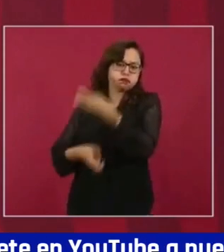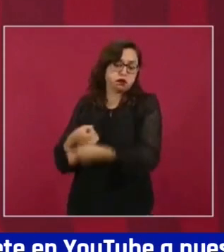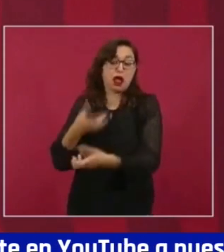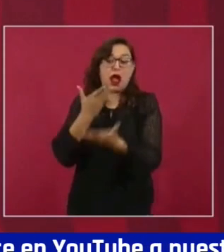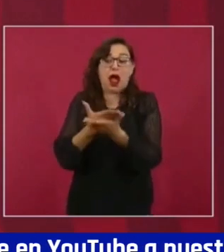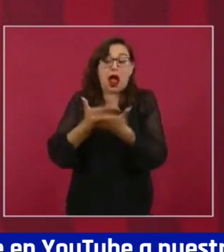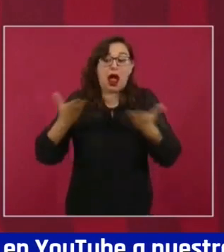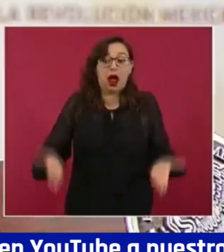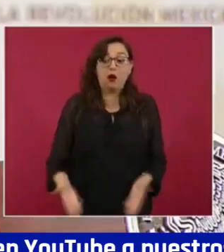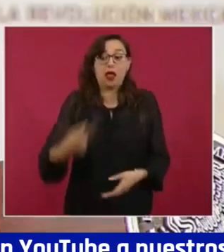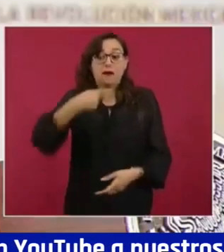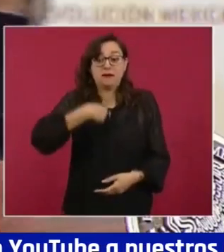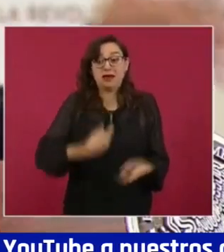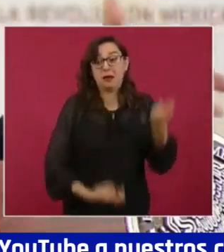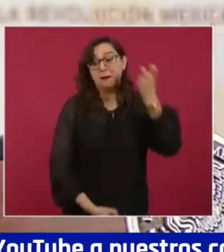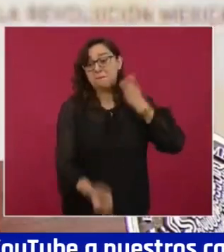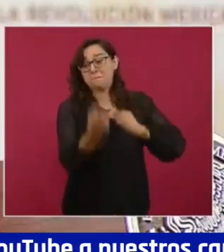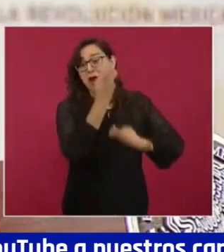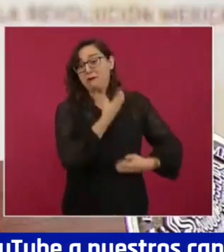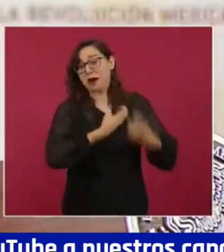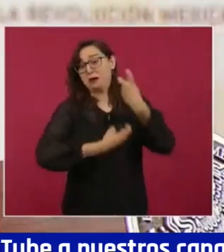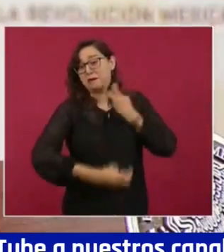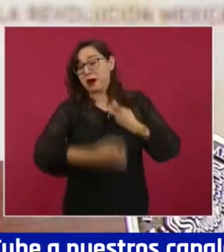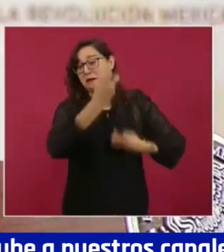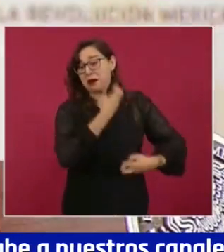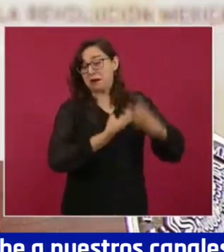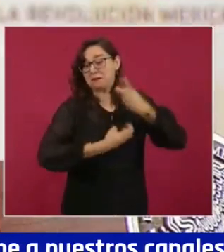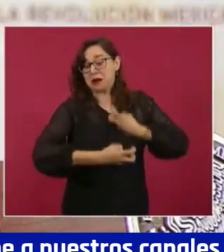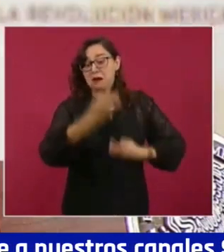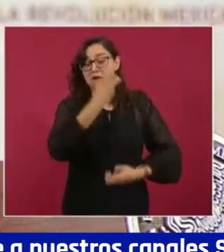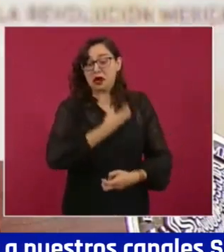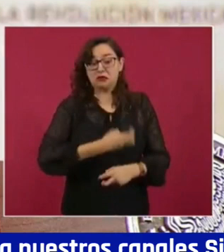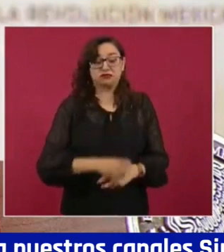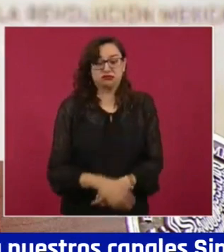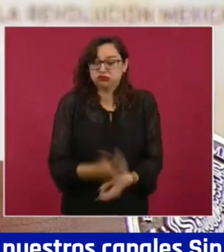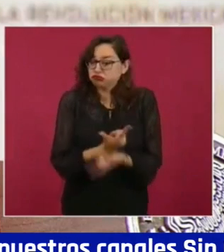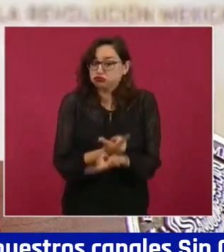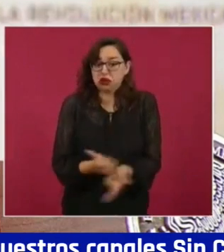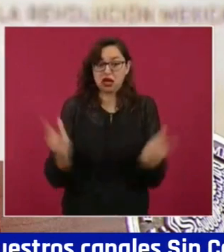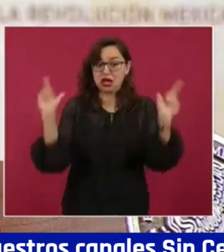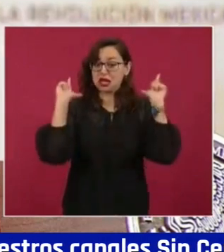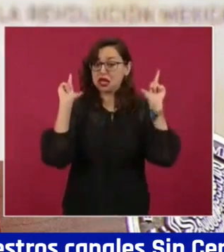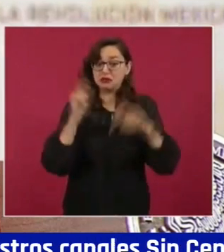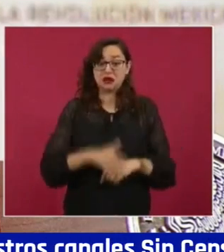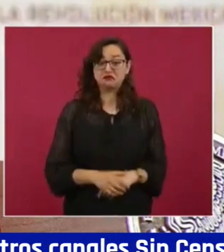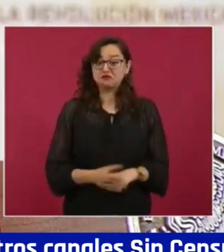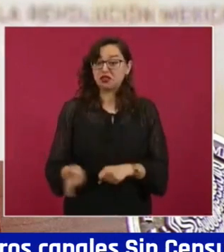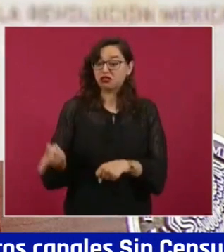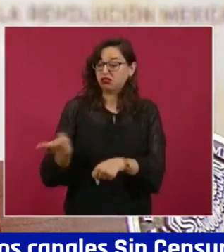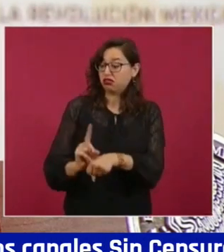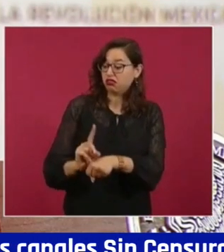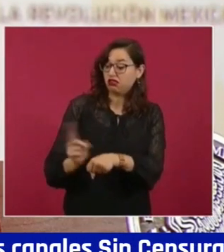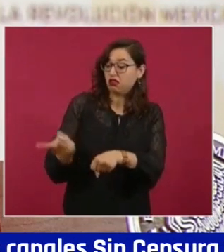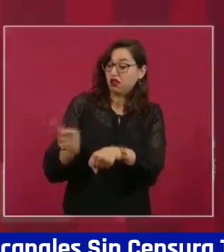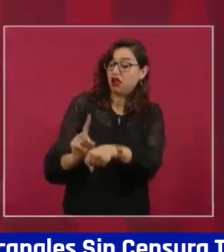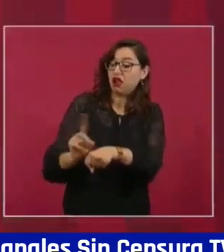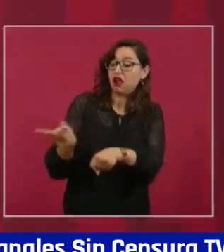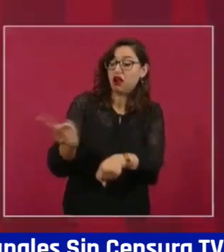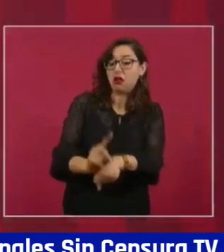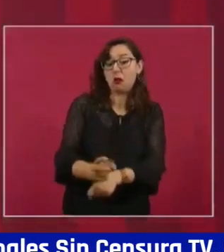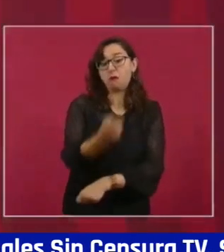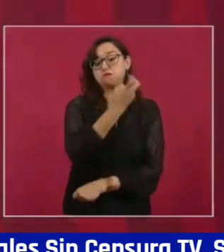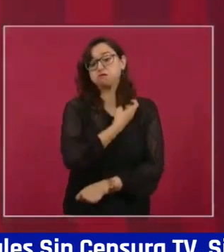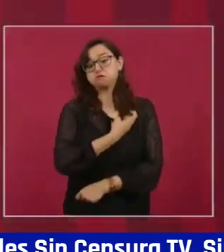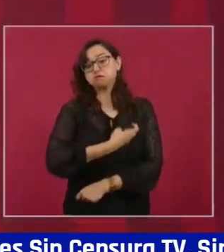y Protección Ciudadana, Rosa Isela Rodríguez, quien dijo es una periodista mujer. Yo quiero decirle que Rosa Isela estudió en mi